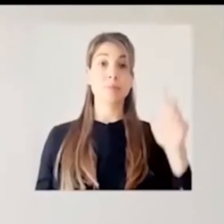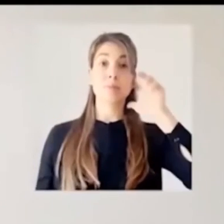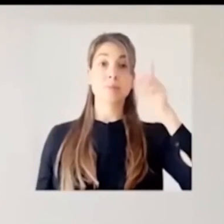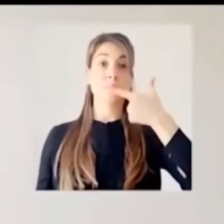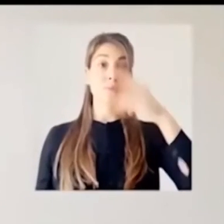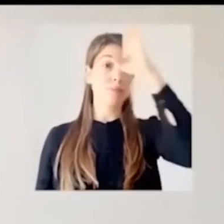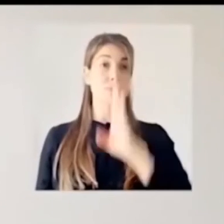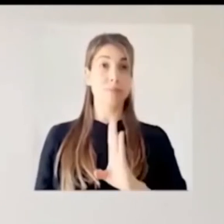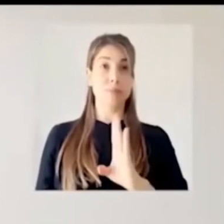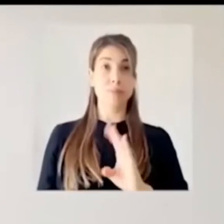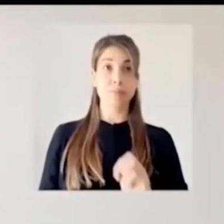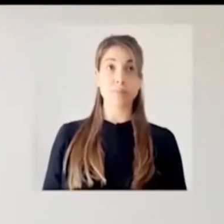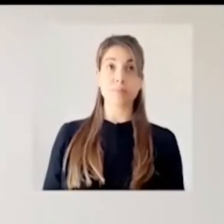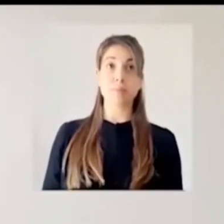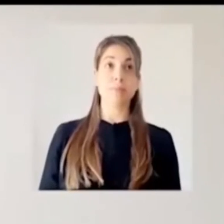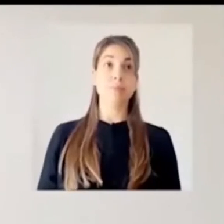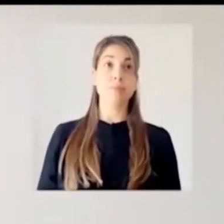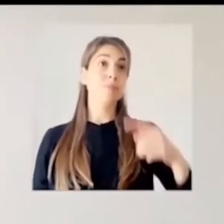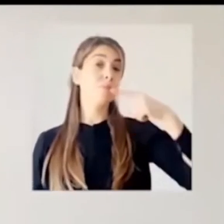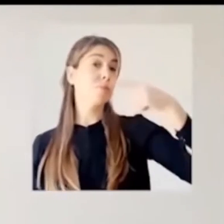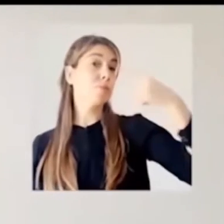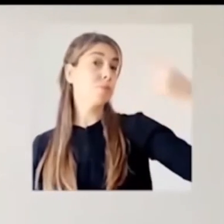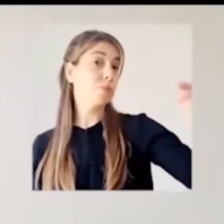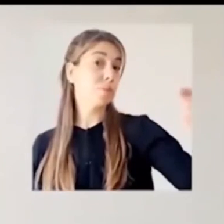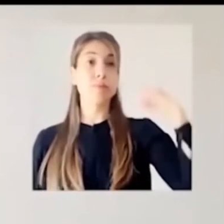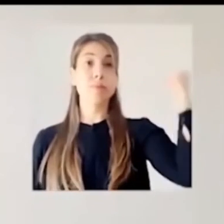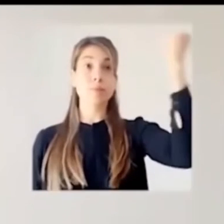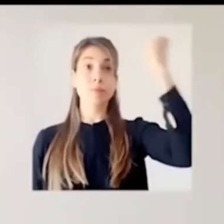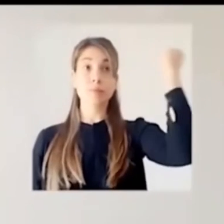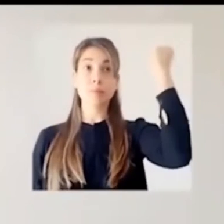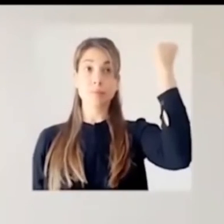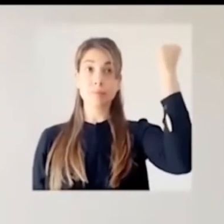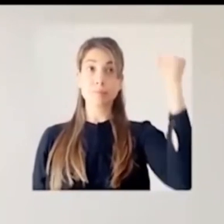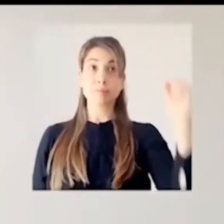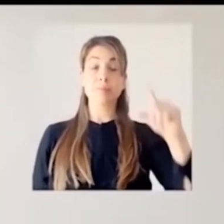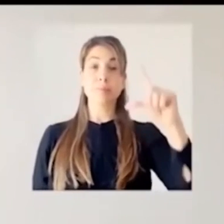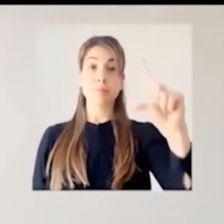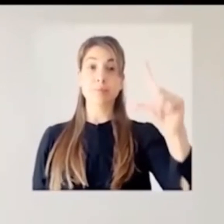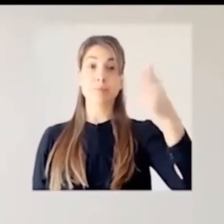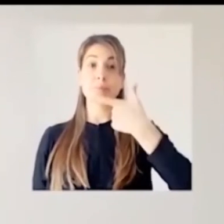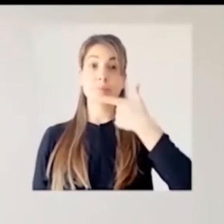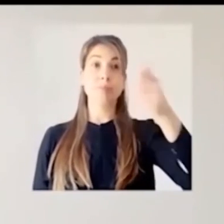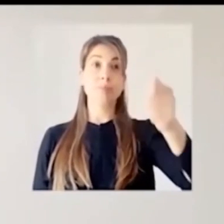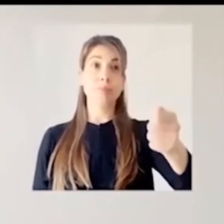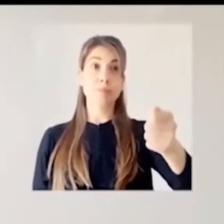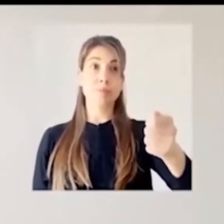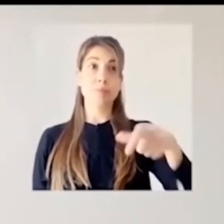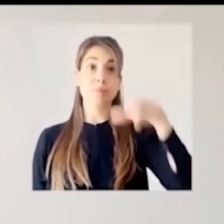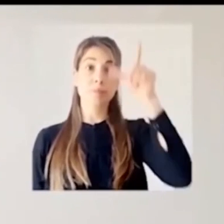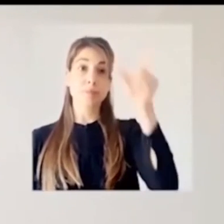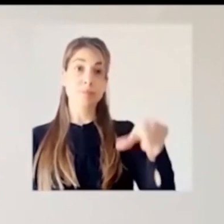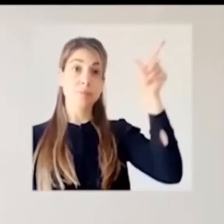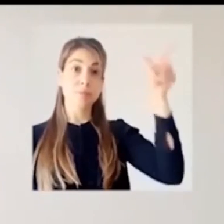Para ellos es la lengua natural, la lengua 1, que utilizan para comunicarse, así como